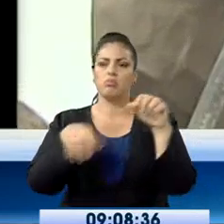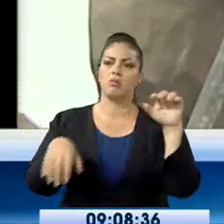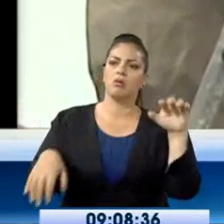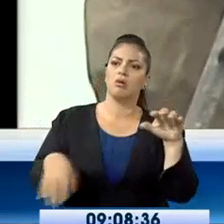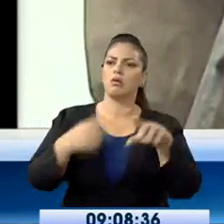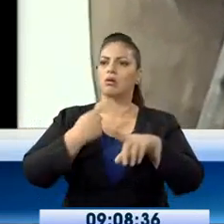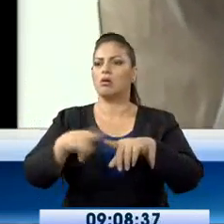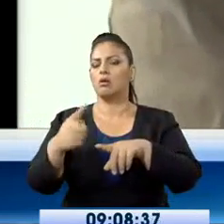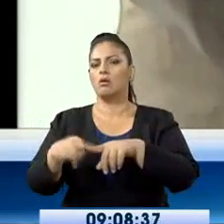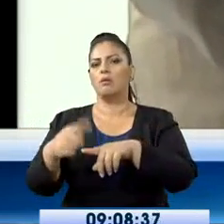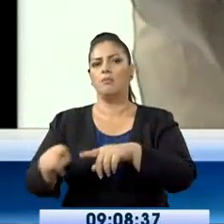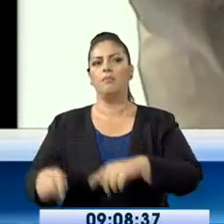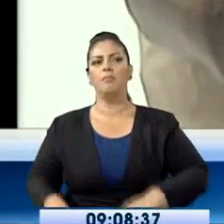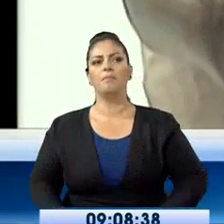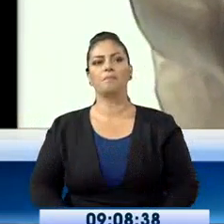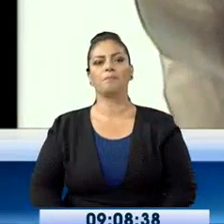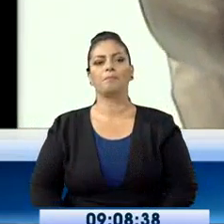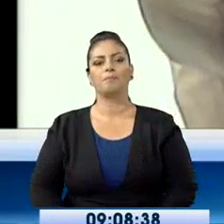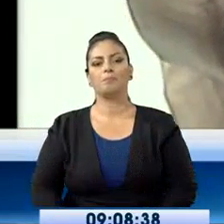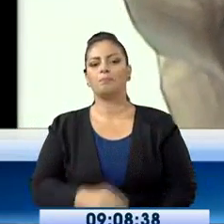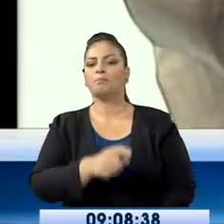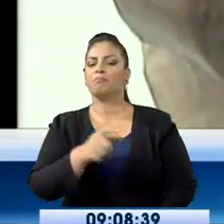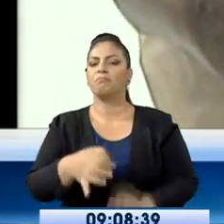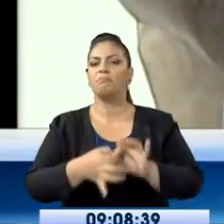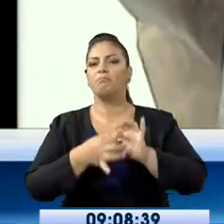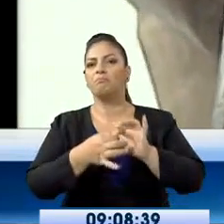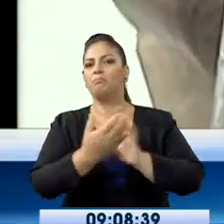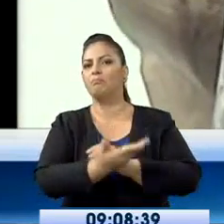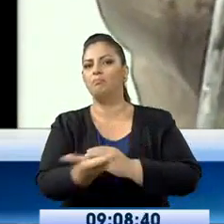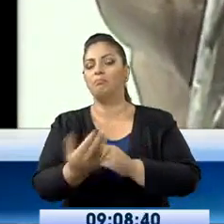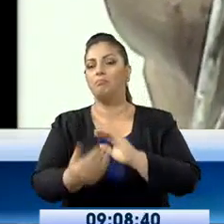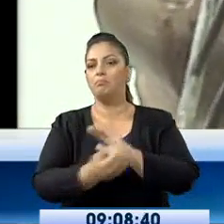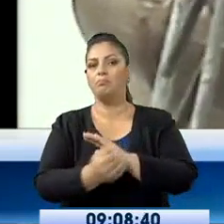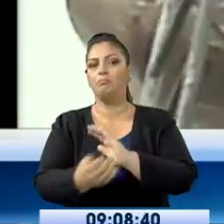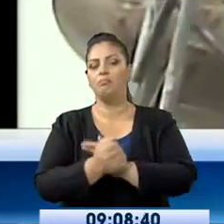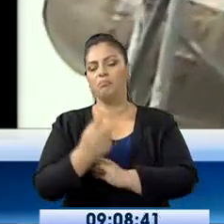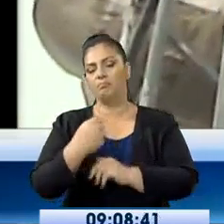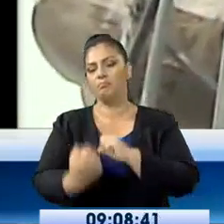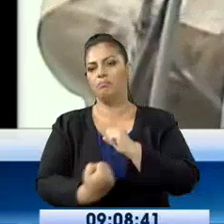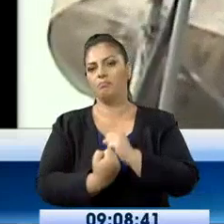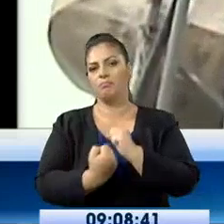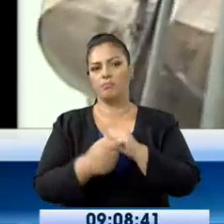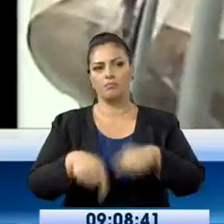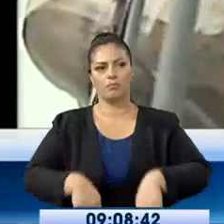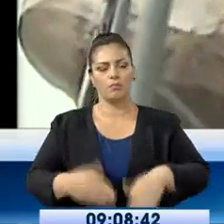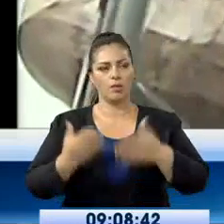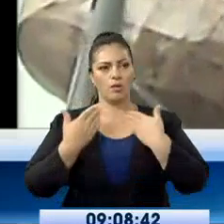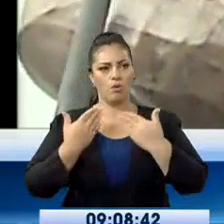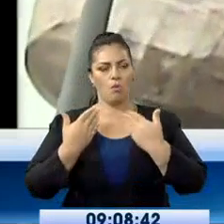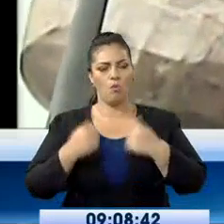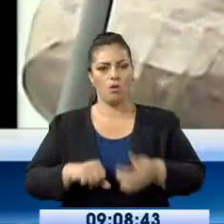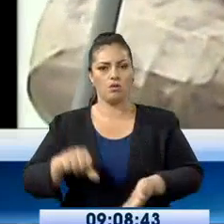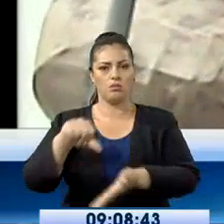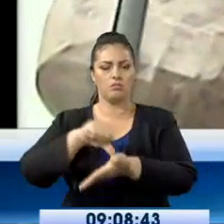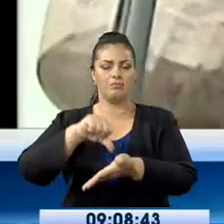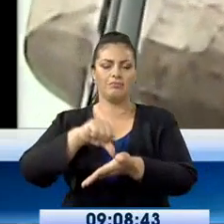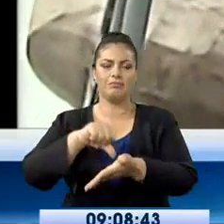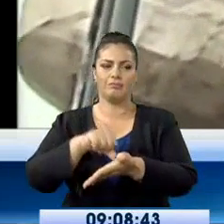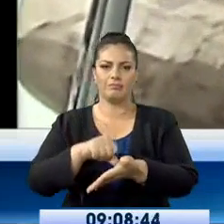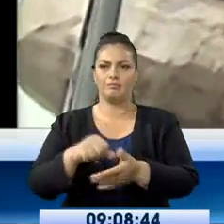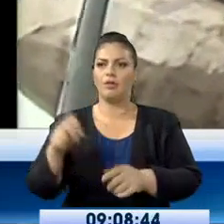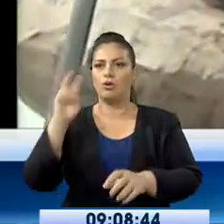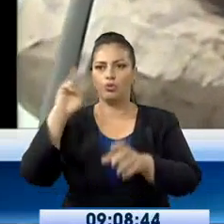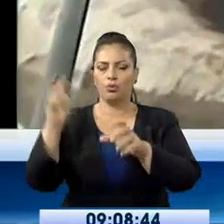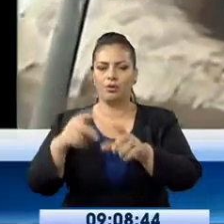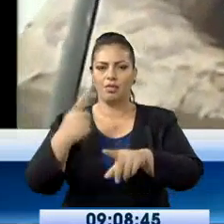de camaradas y que sobre todo pues podemos reflejar que Guayaquil pues es una ciudad la cual recibe a los